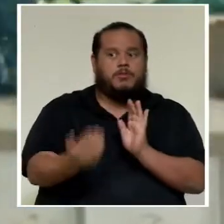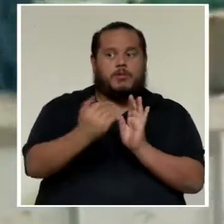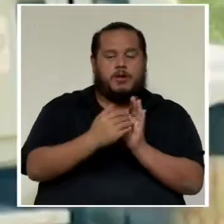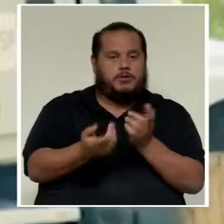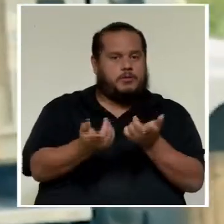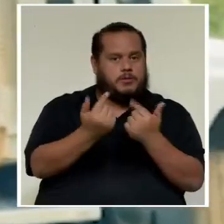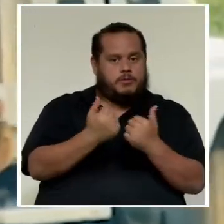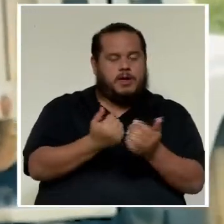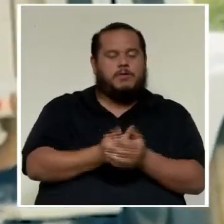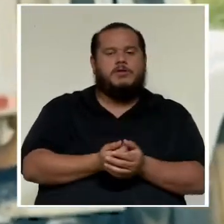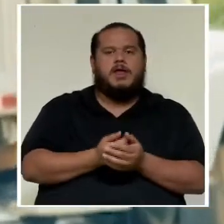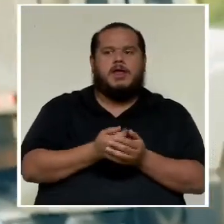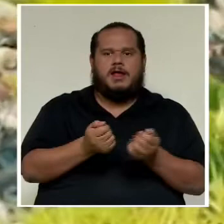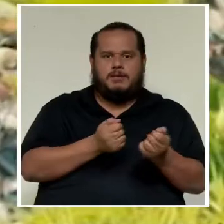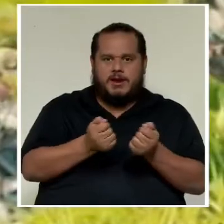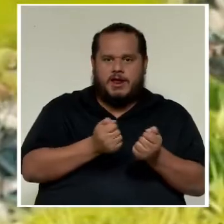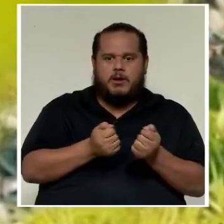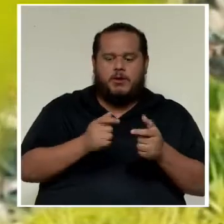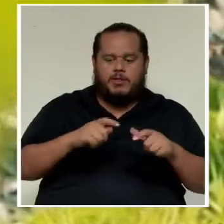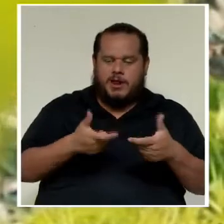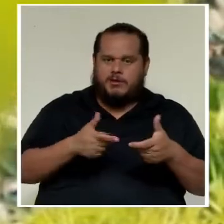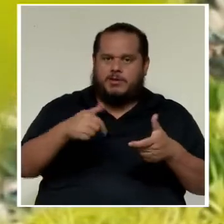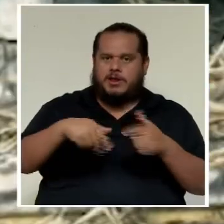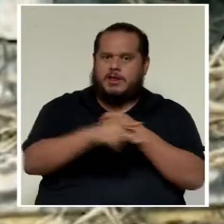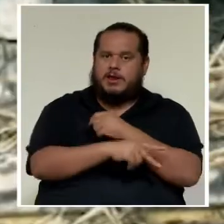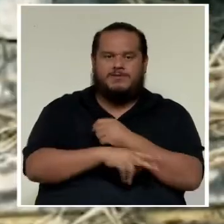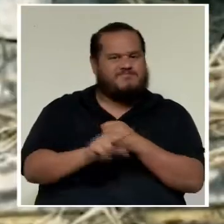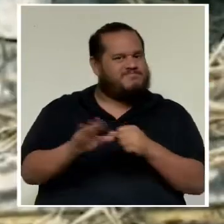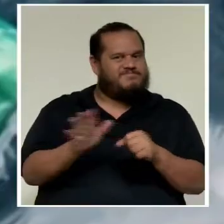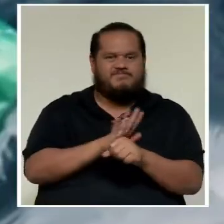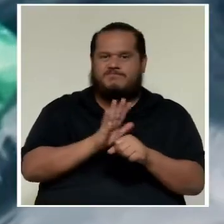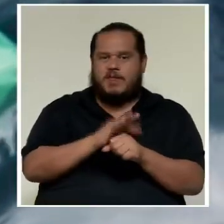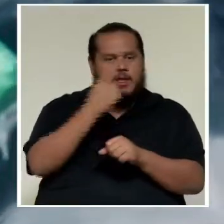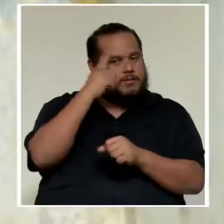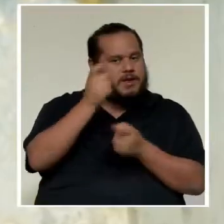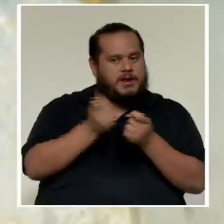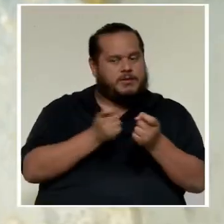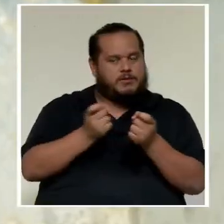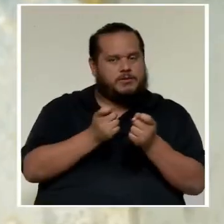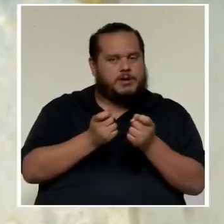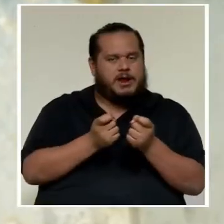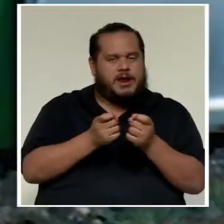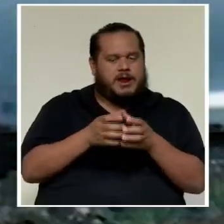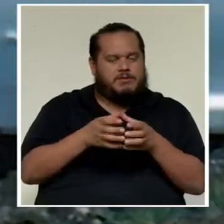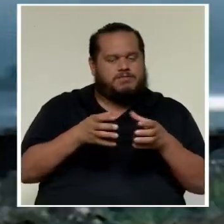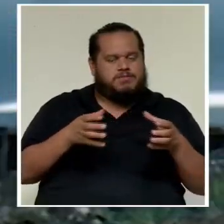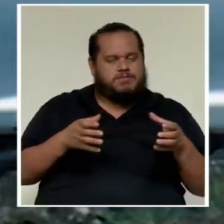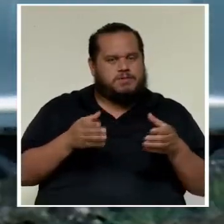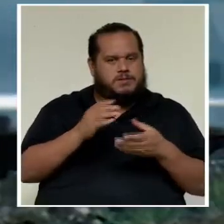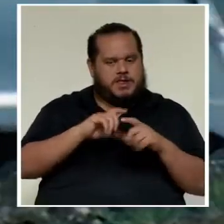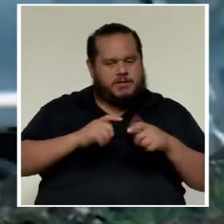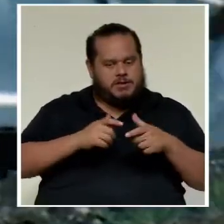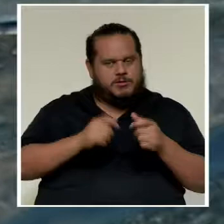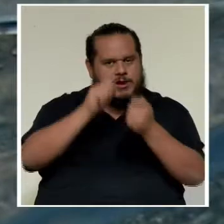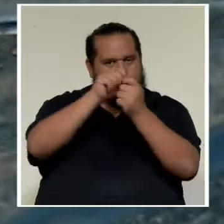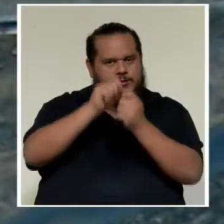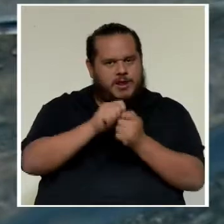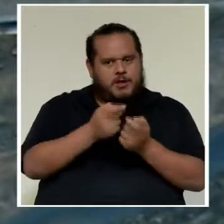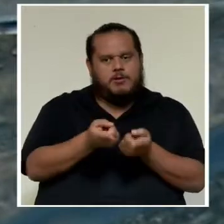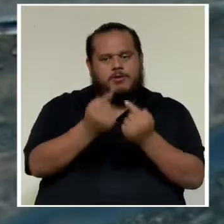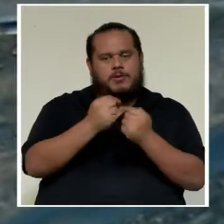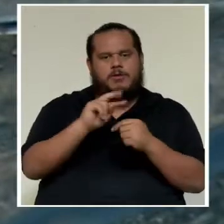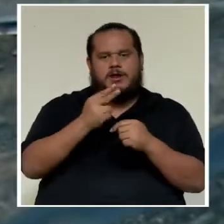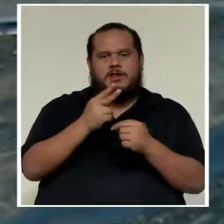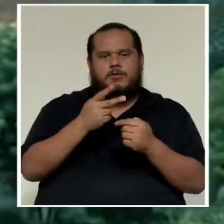para el manejo de desechos en el país han sido insuficientes para controlar el exceso de basura. Los detalles al regresar en la